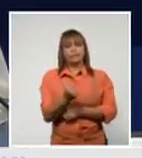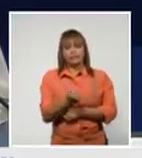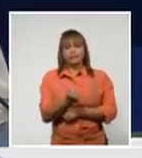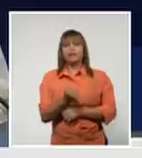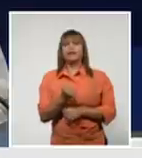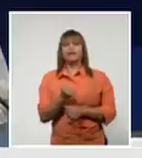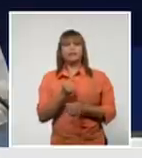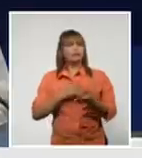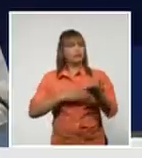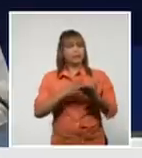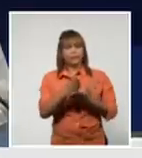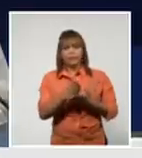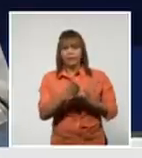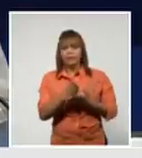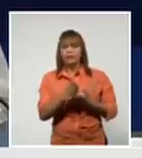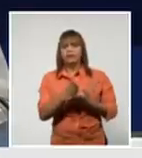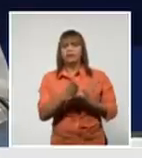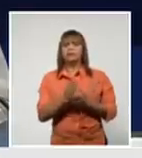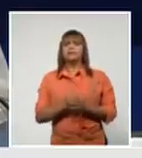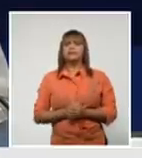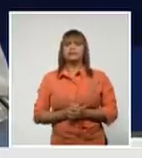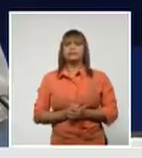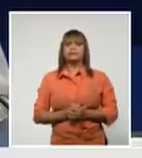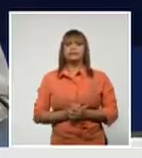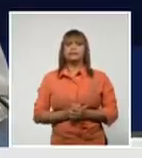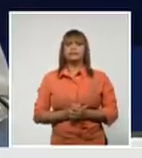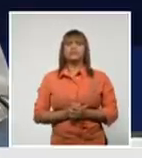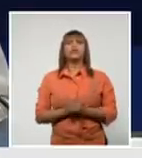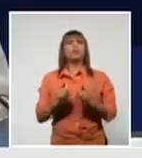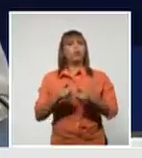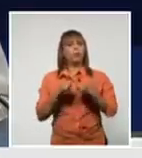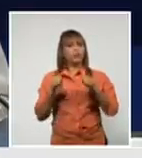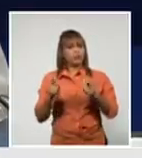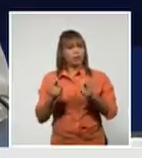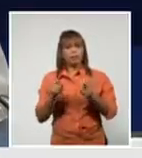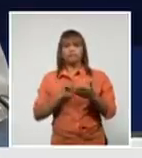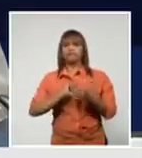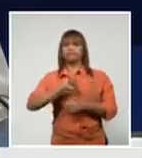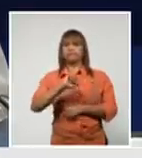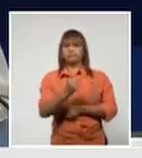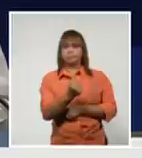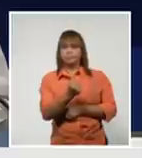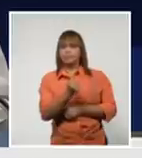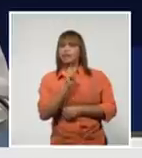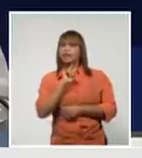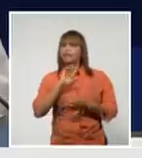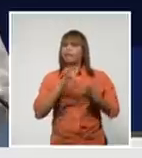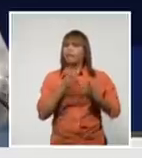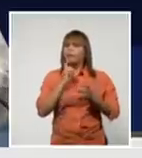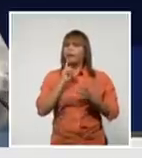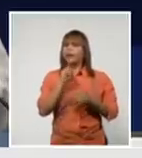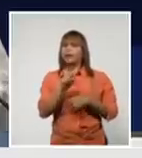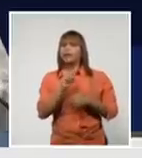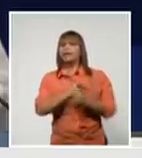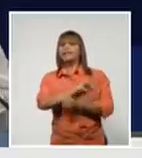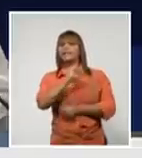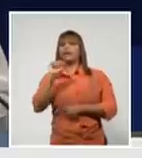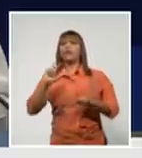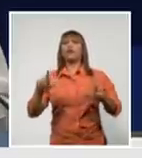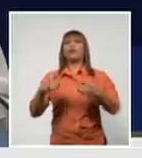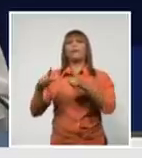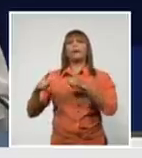ha mantenido y se va a incrementar todavía, de forma tal de que se logre el